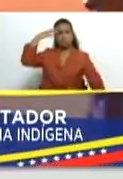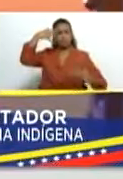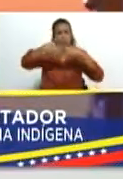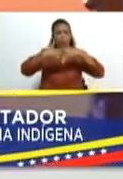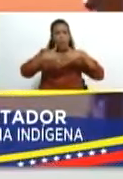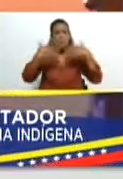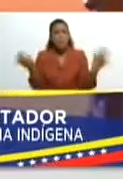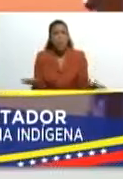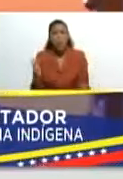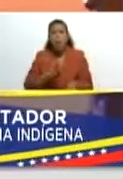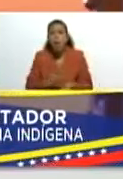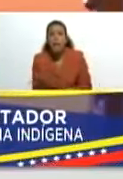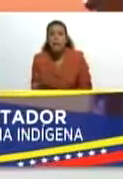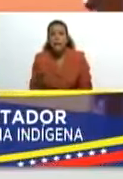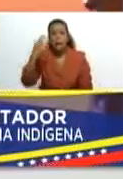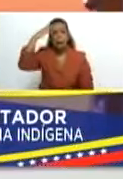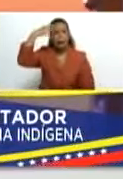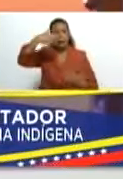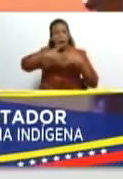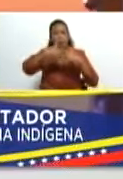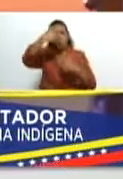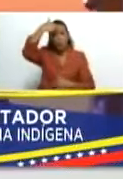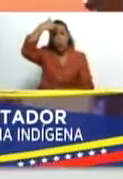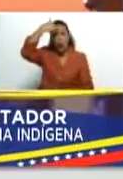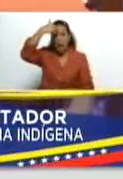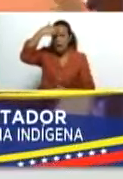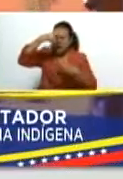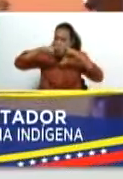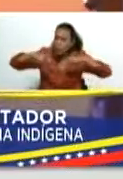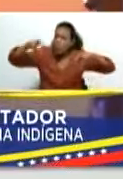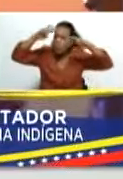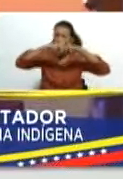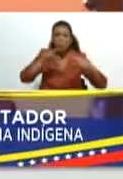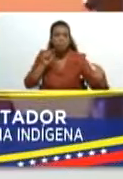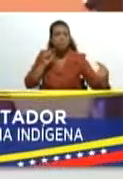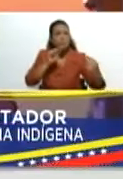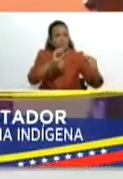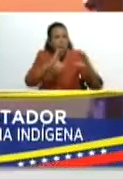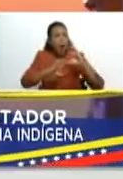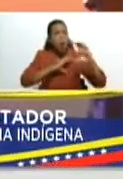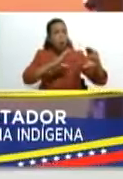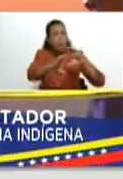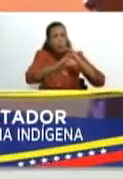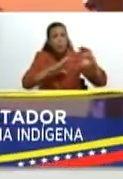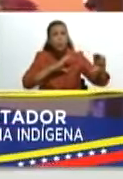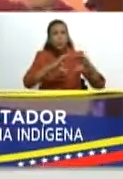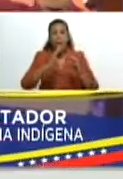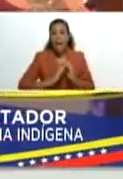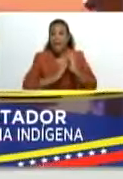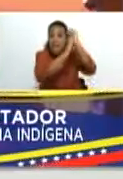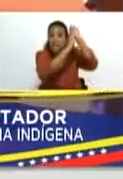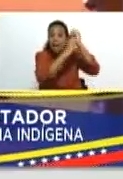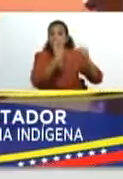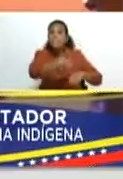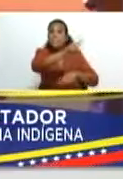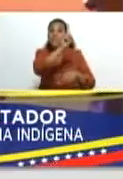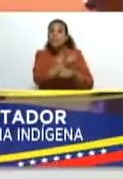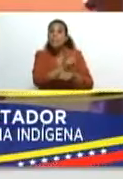ellos. Y Bolívar tuvo un combate tremendo, tuvieron un enfrentamiento entre los líderes